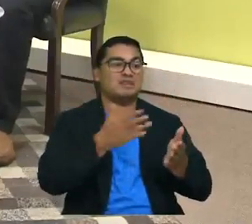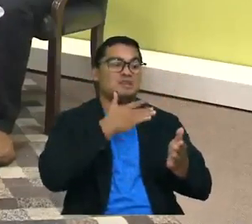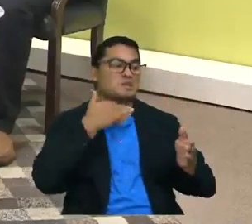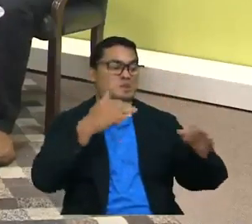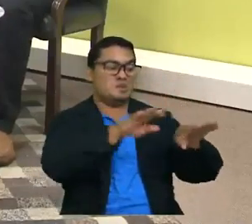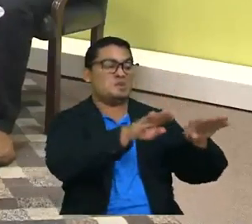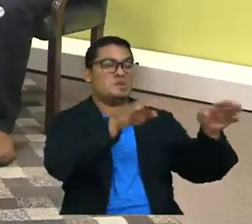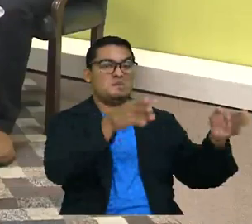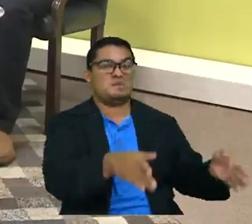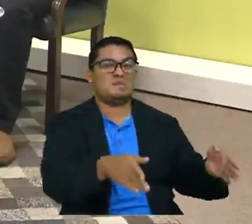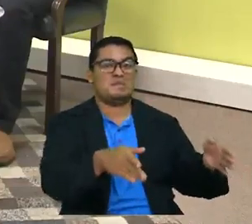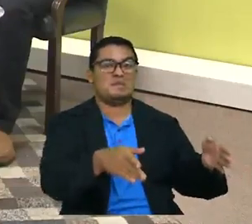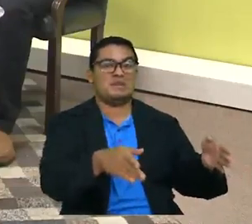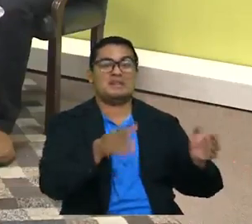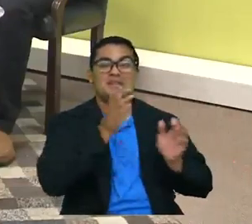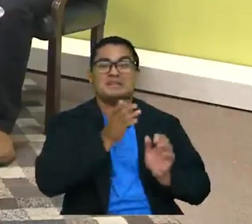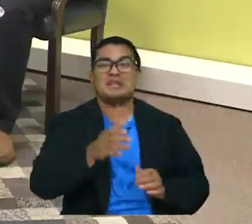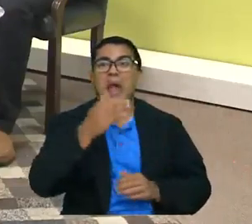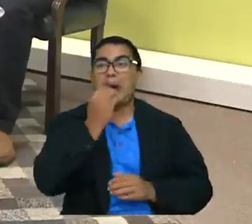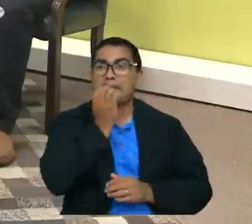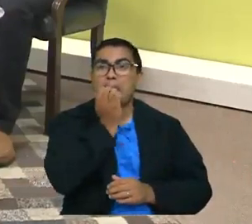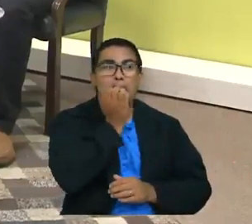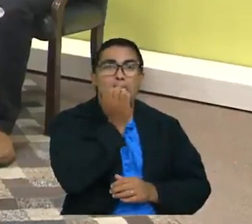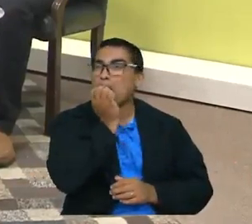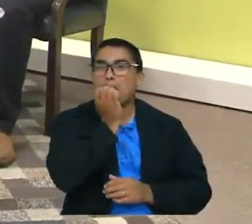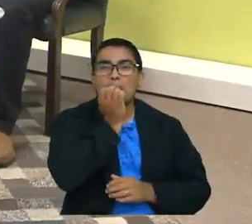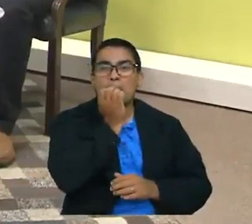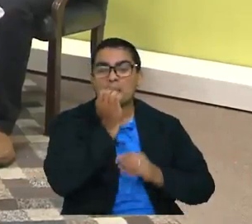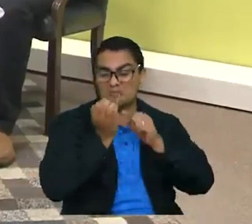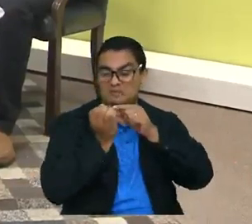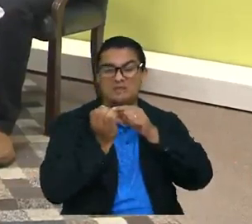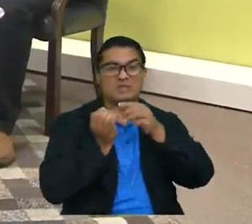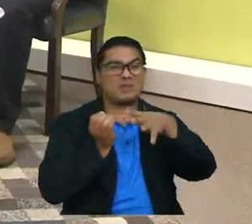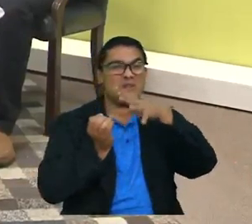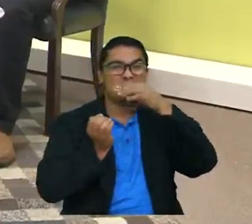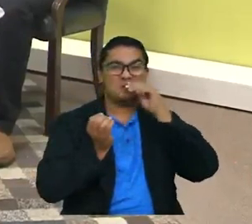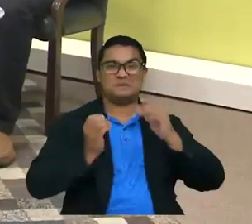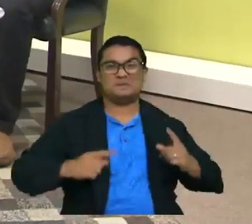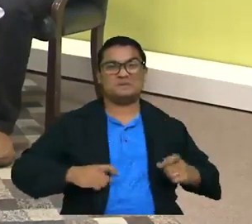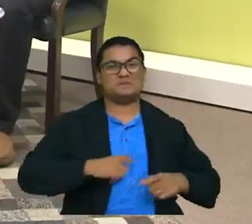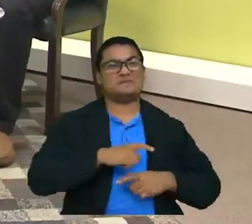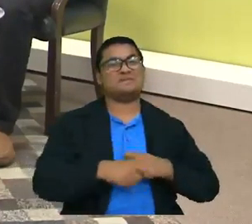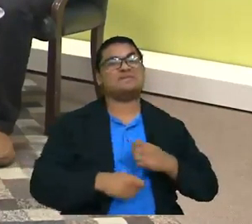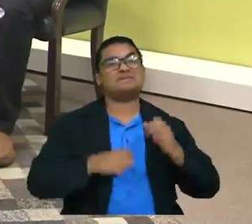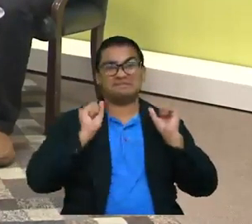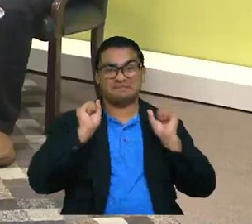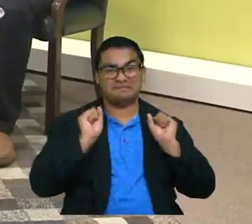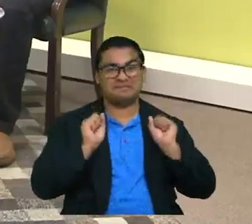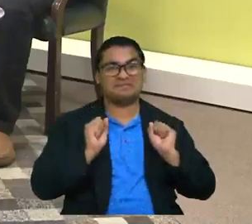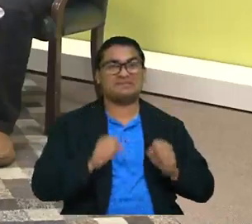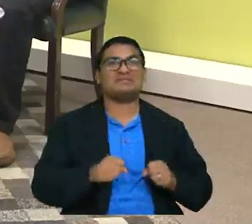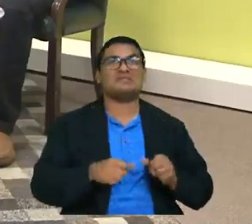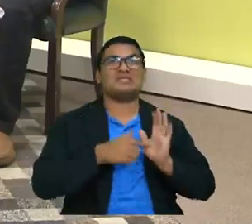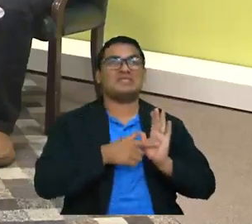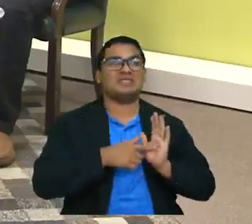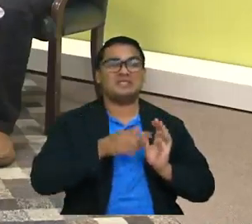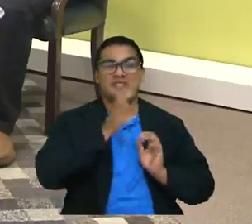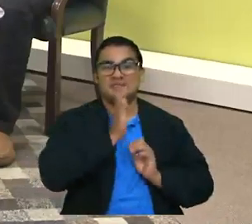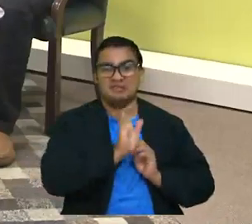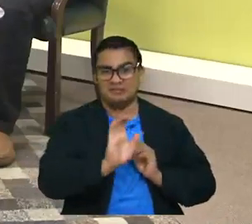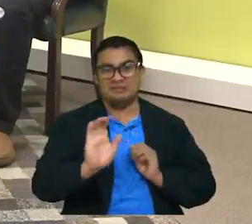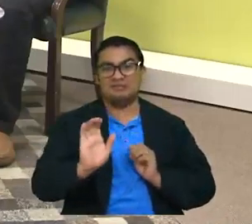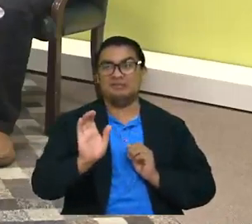y ellos se meten la mano a la boca y eso es una fuente de contaminación. Inmediatamente cuando ellos introducen su mano a la boca, el